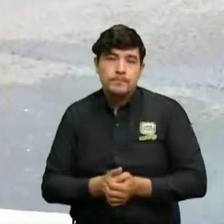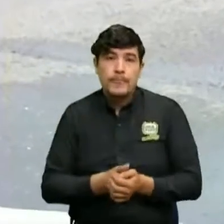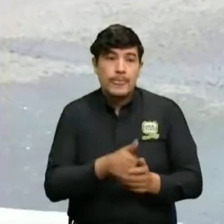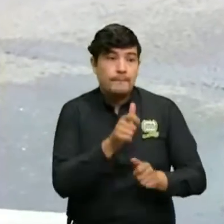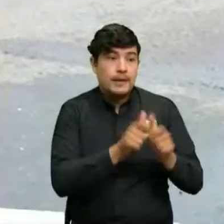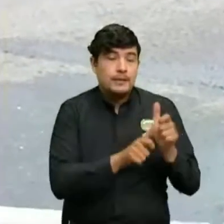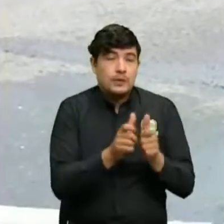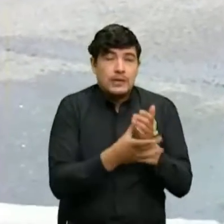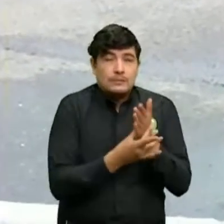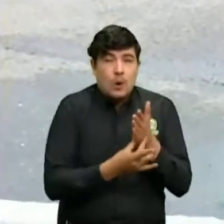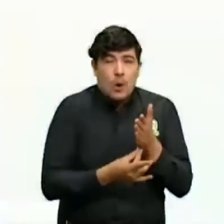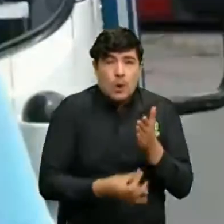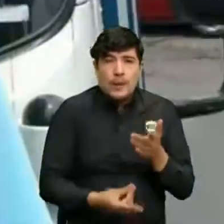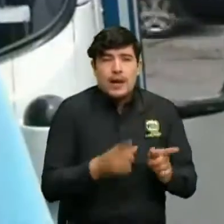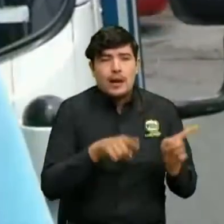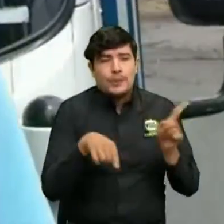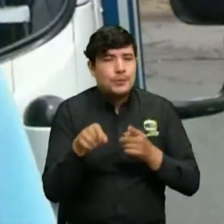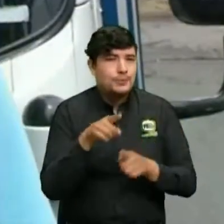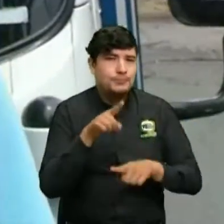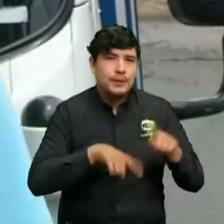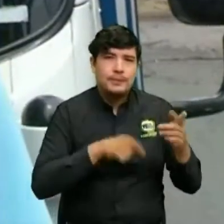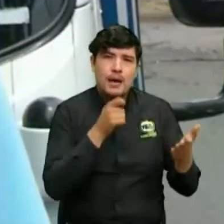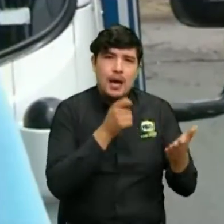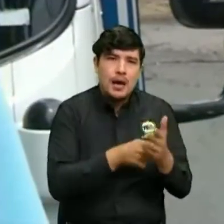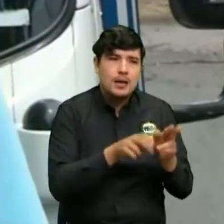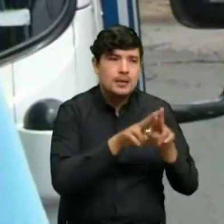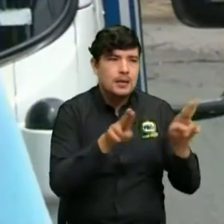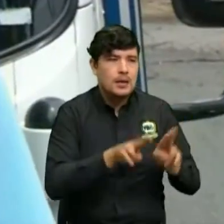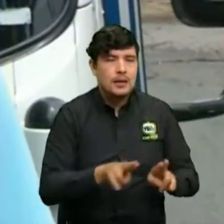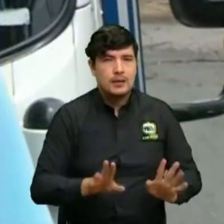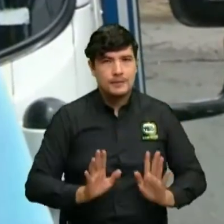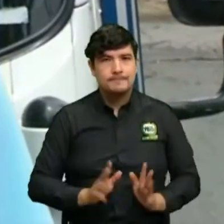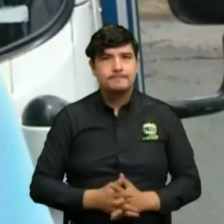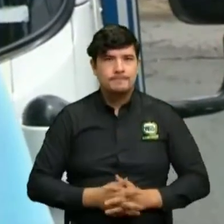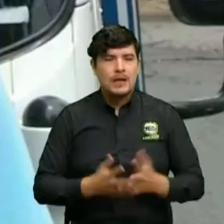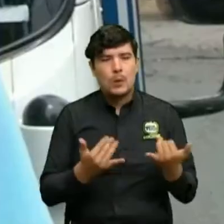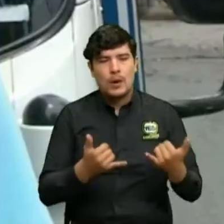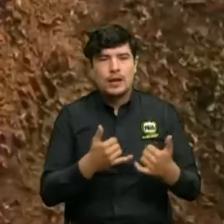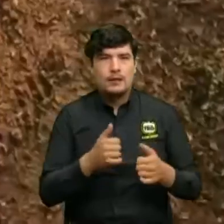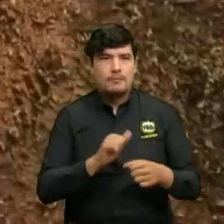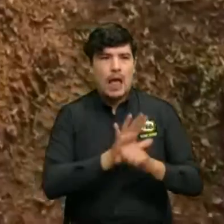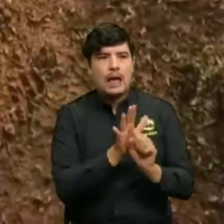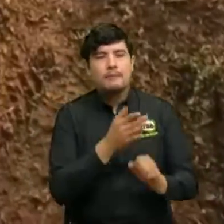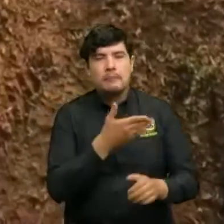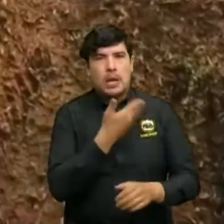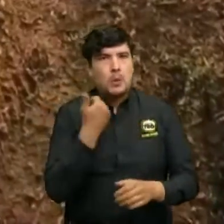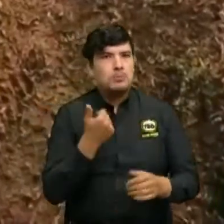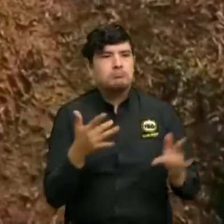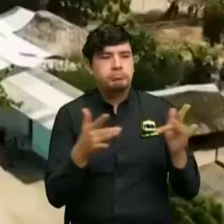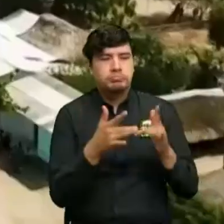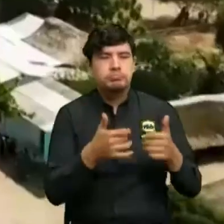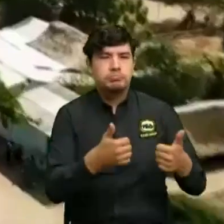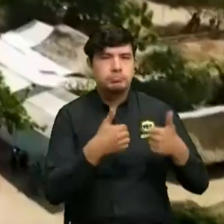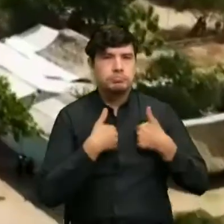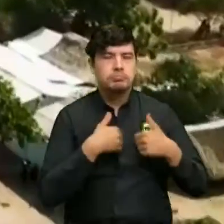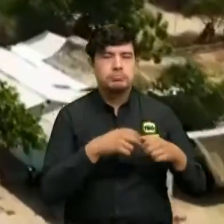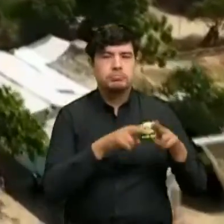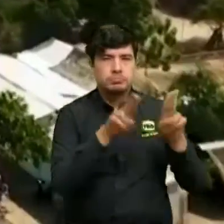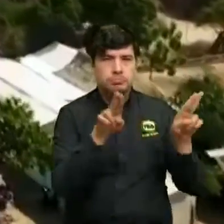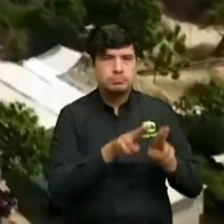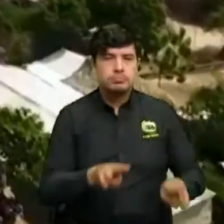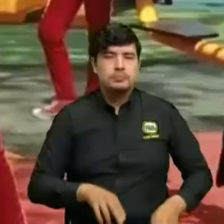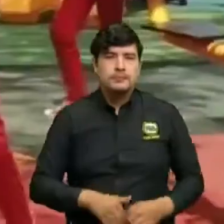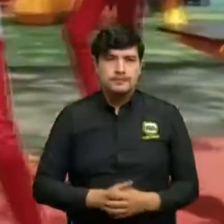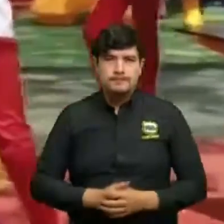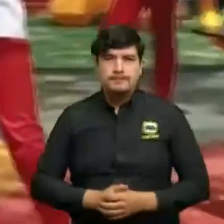en especial ahorita por la pandemia se declararía muy bueno para todos los niños que necesitan el internet con su aprobación se busca cerrar la brecha